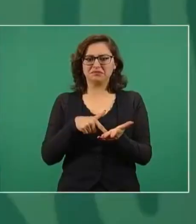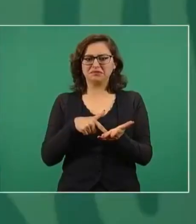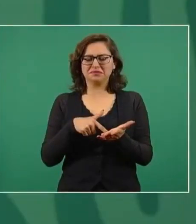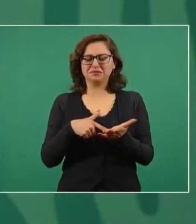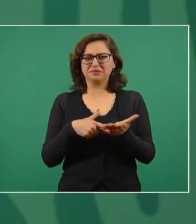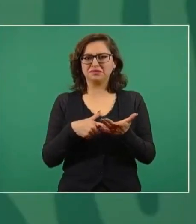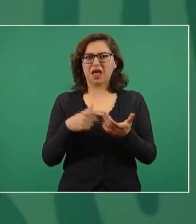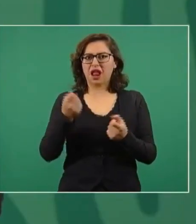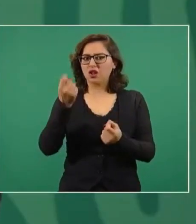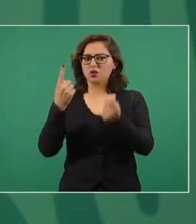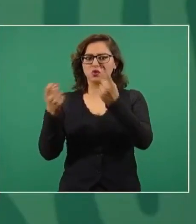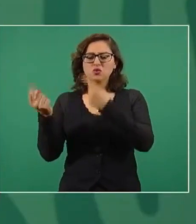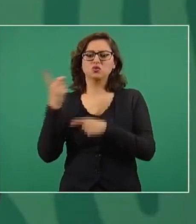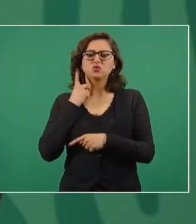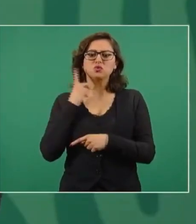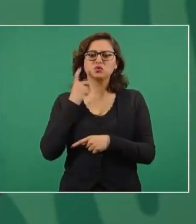legisladores